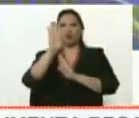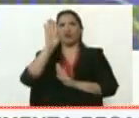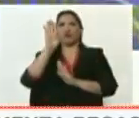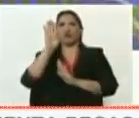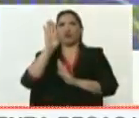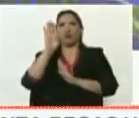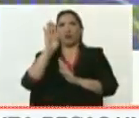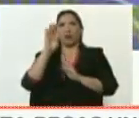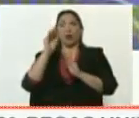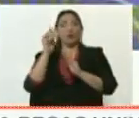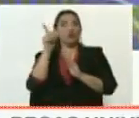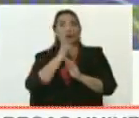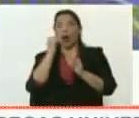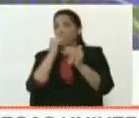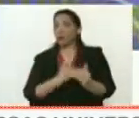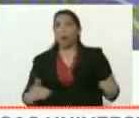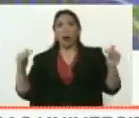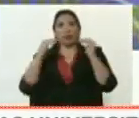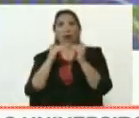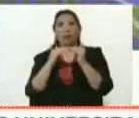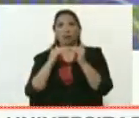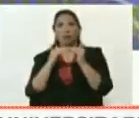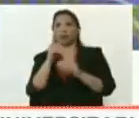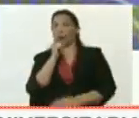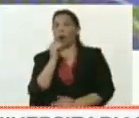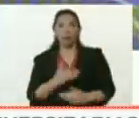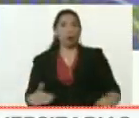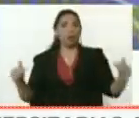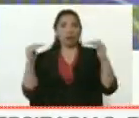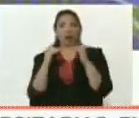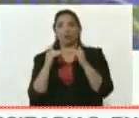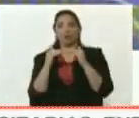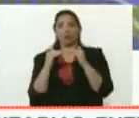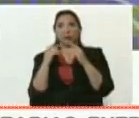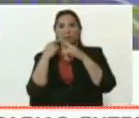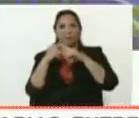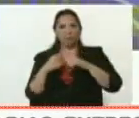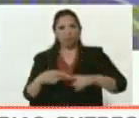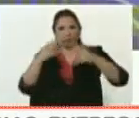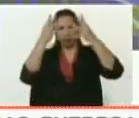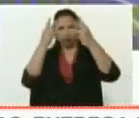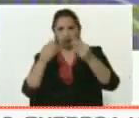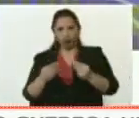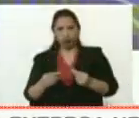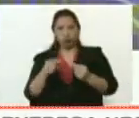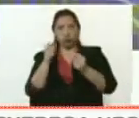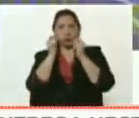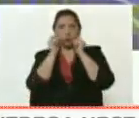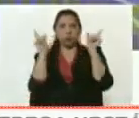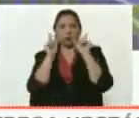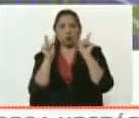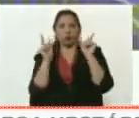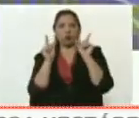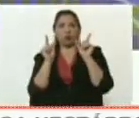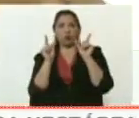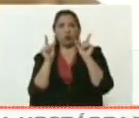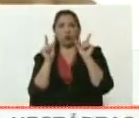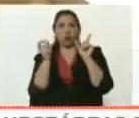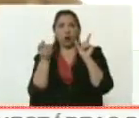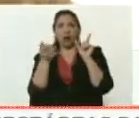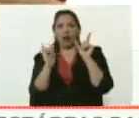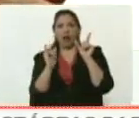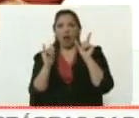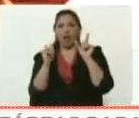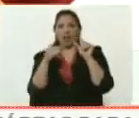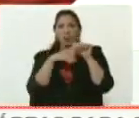desigualdad, ha aumentado la desigualdad. Las cifras son sencillamente espeluznantes, la concentración de capital